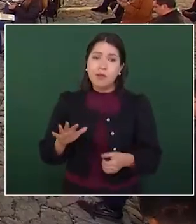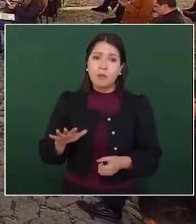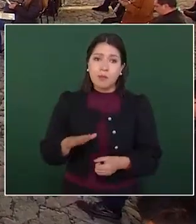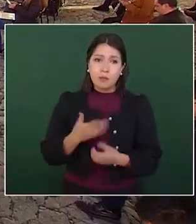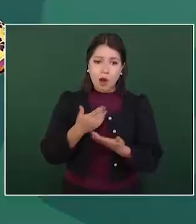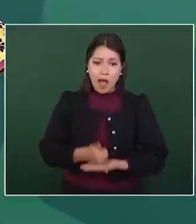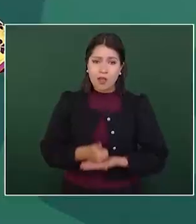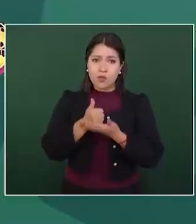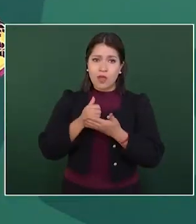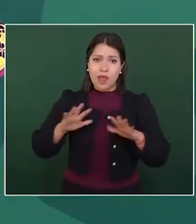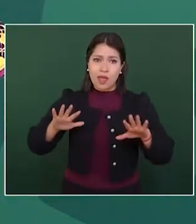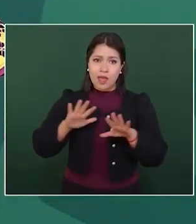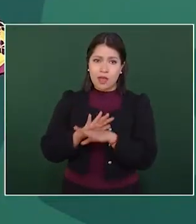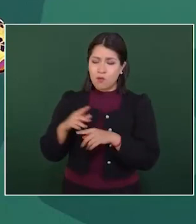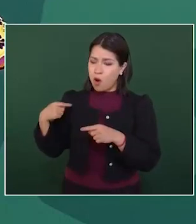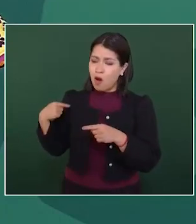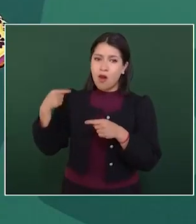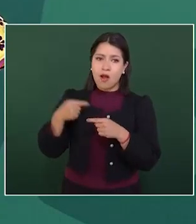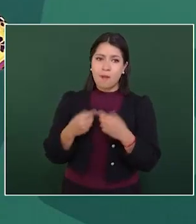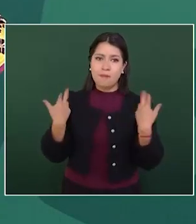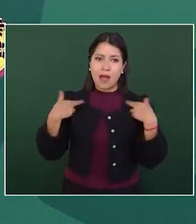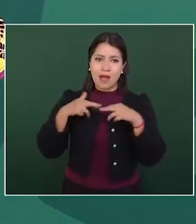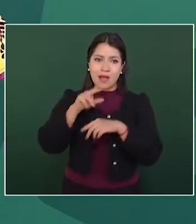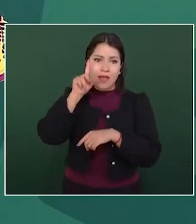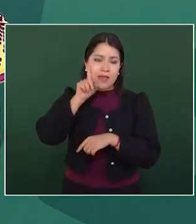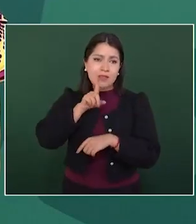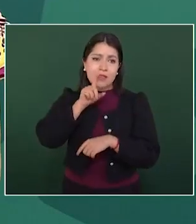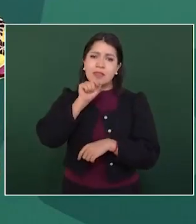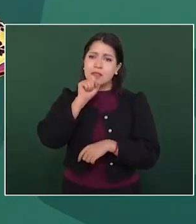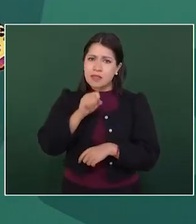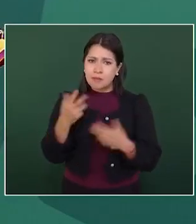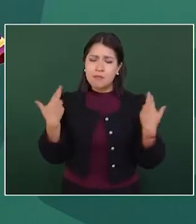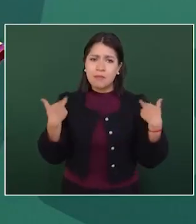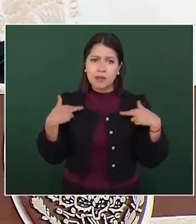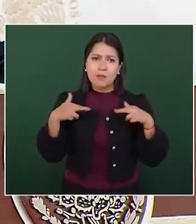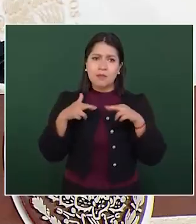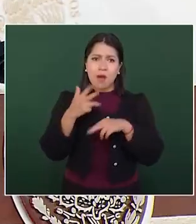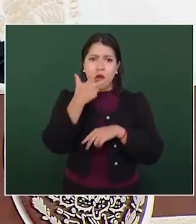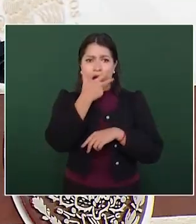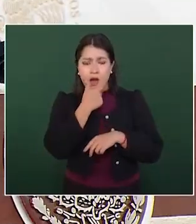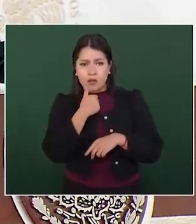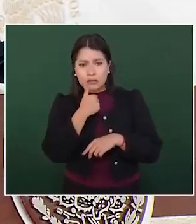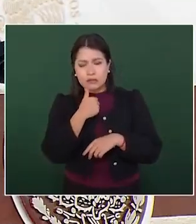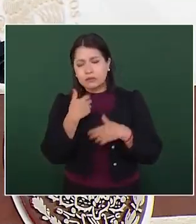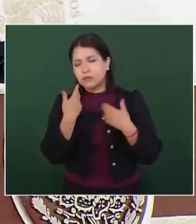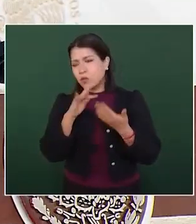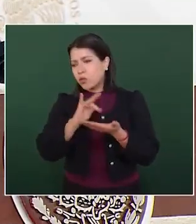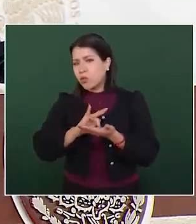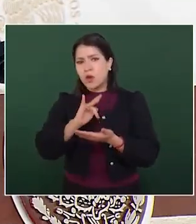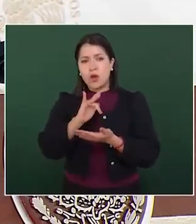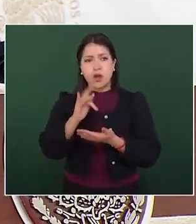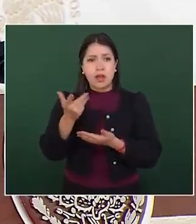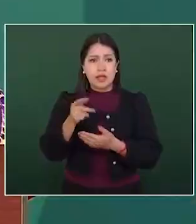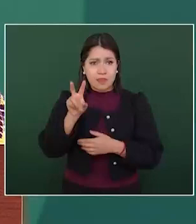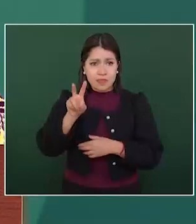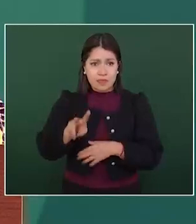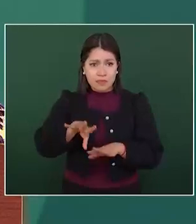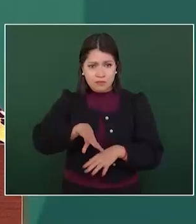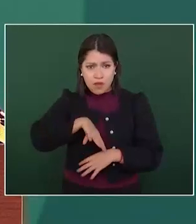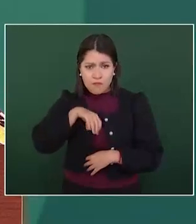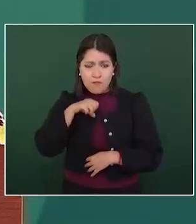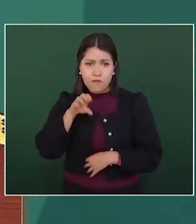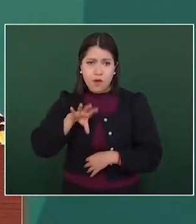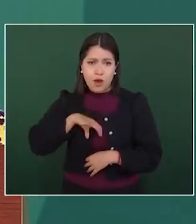cambios, maestras y también maestros, gracias por su compromiso y vocación para